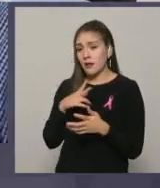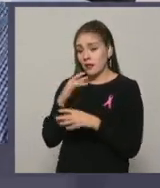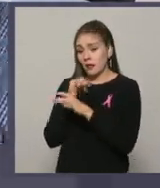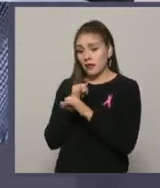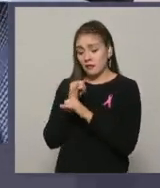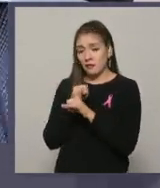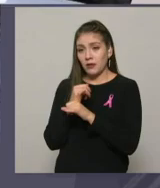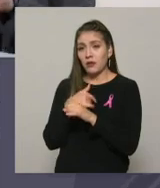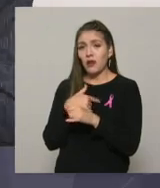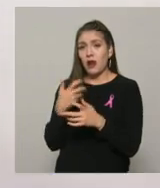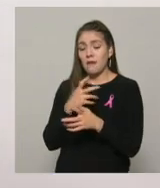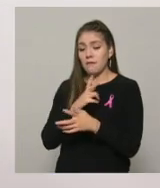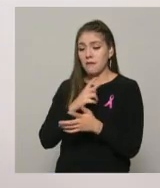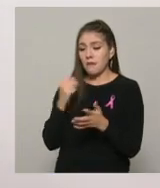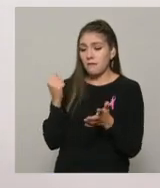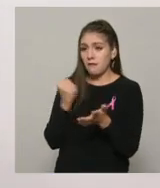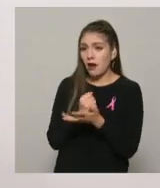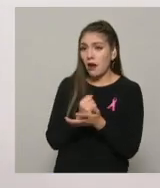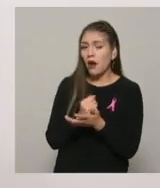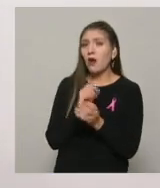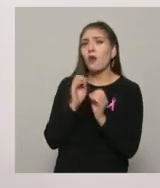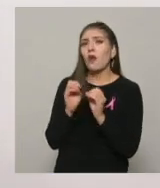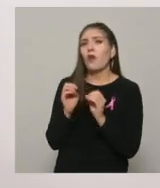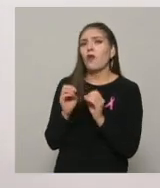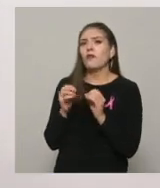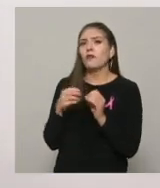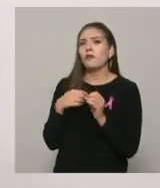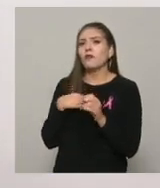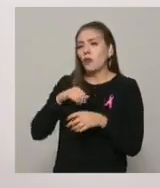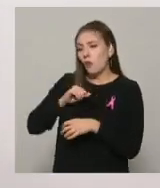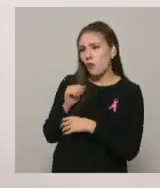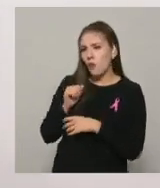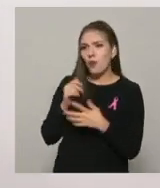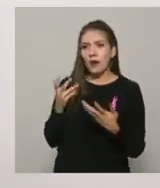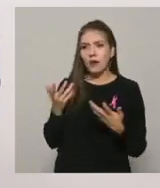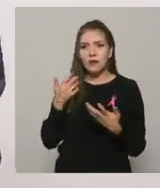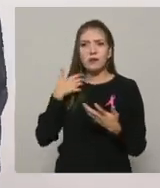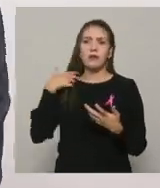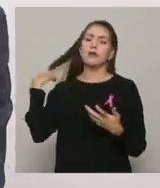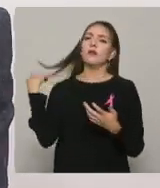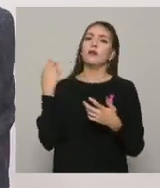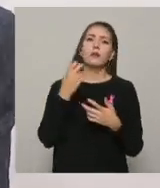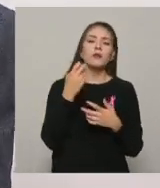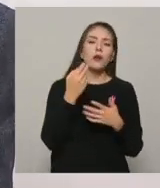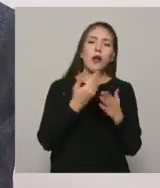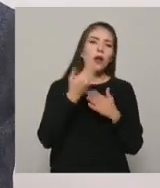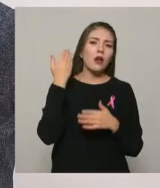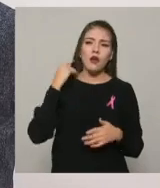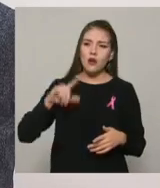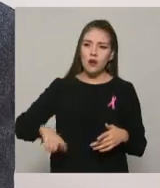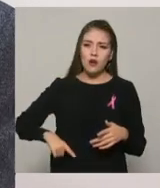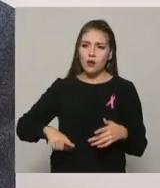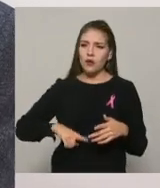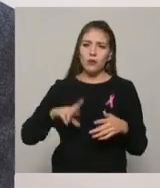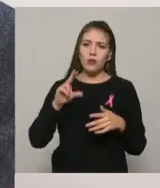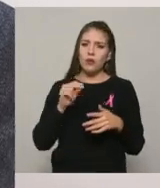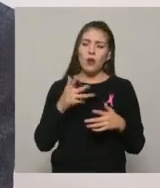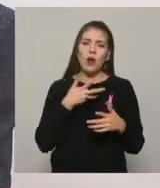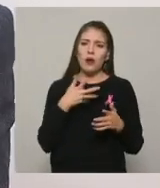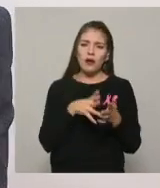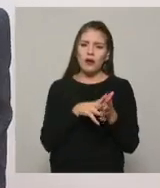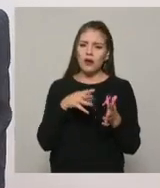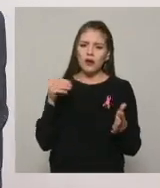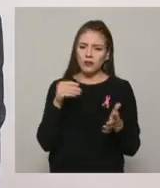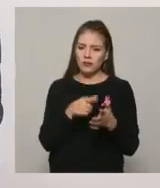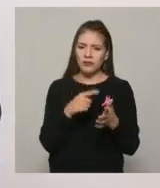me la reservo. Entonces creo que en esos acuerdos que había antes, ni siquiera el gobierno recibía una copia o una participación de la patente. Ahí hay algo que